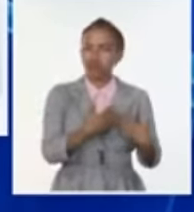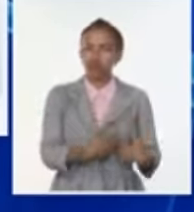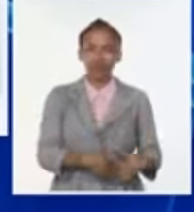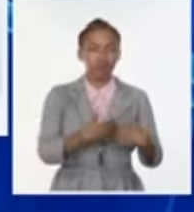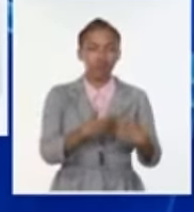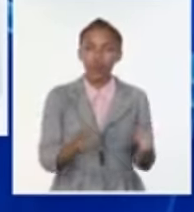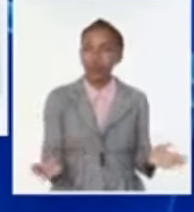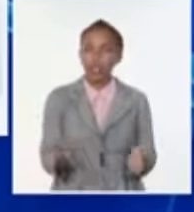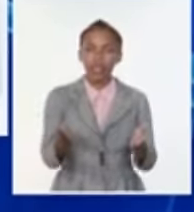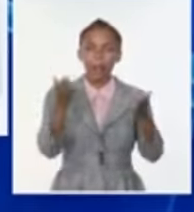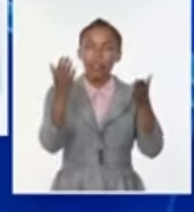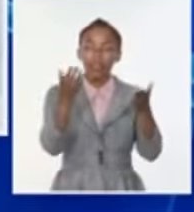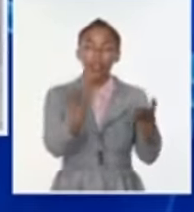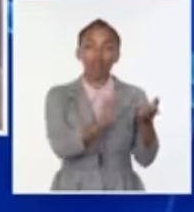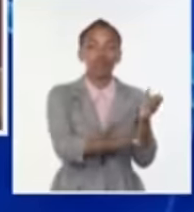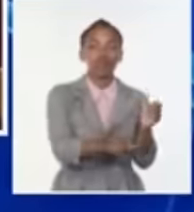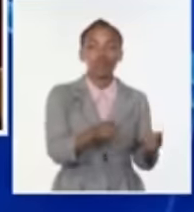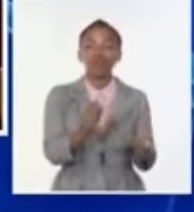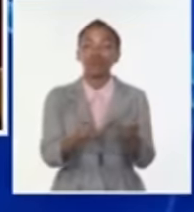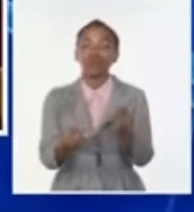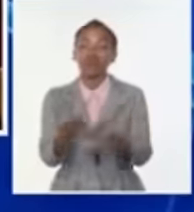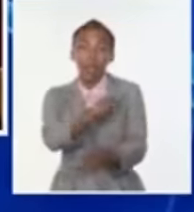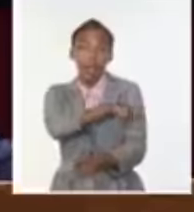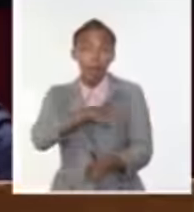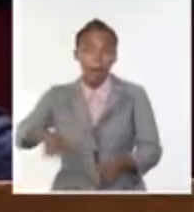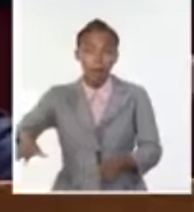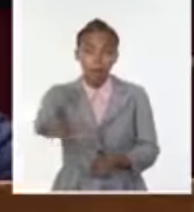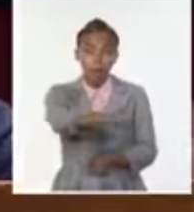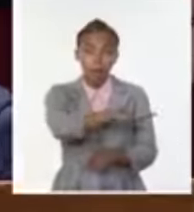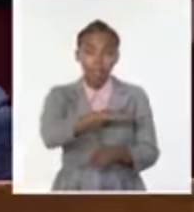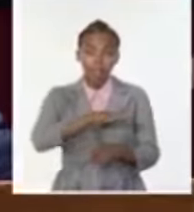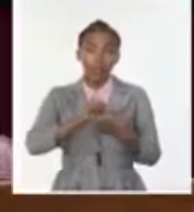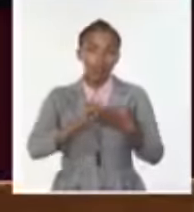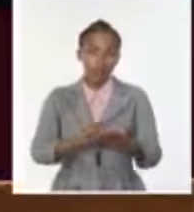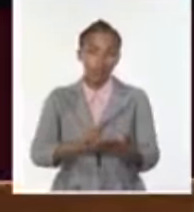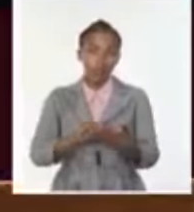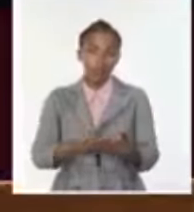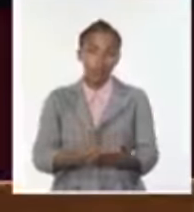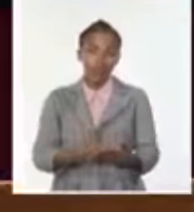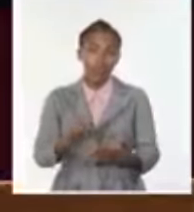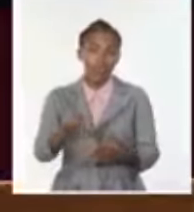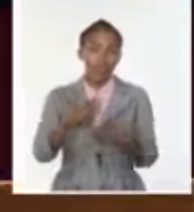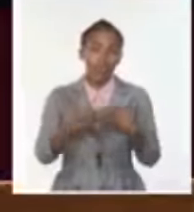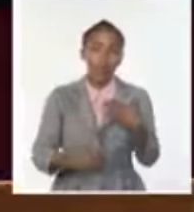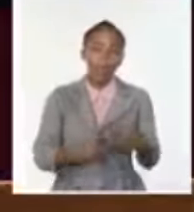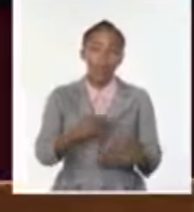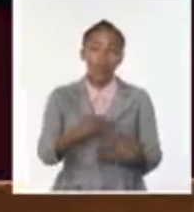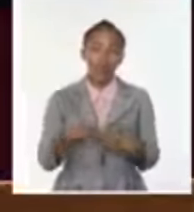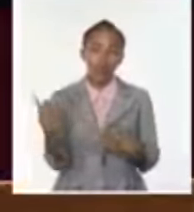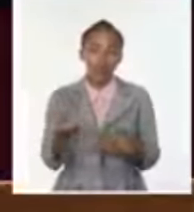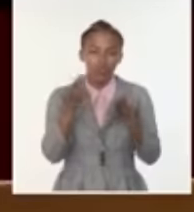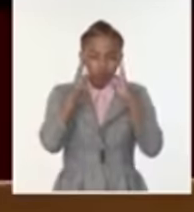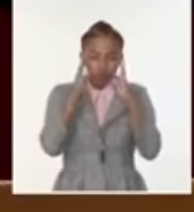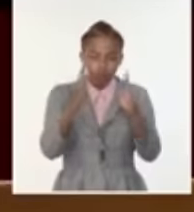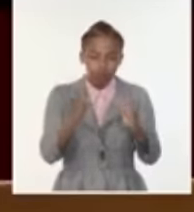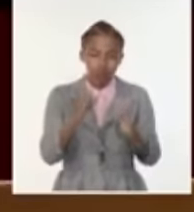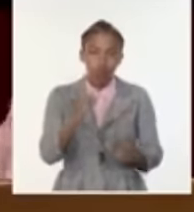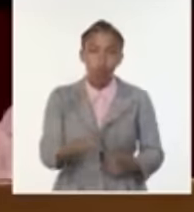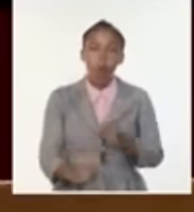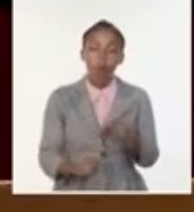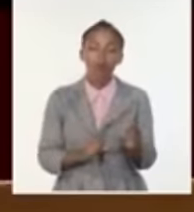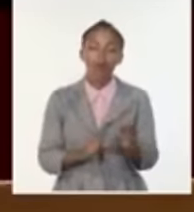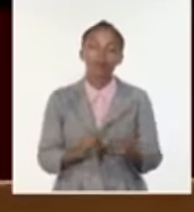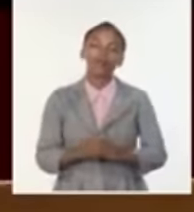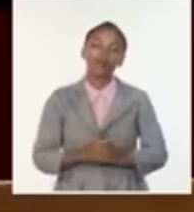incrementar la oferta de bienes y servicios a la población. Ahora, este es un proceso gradual en el cual estamos trabajando. Ahora, no obstante,